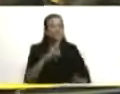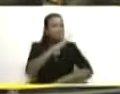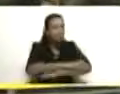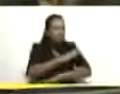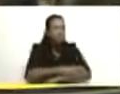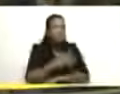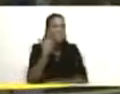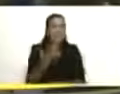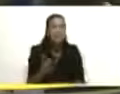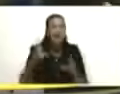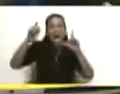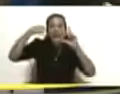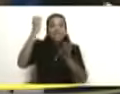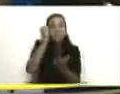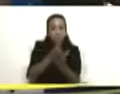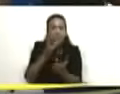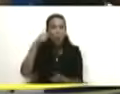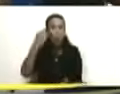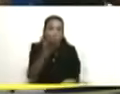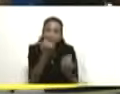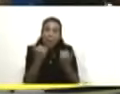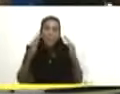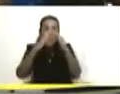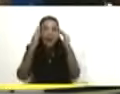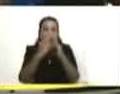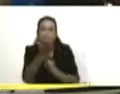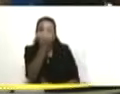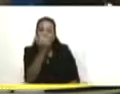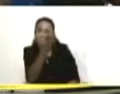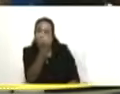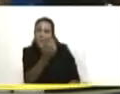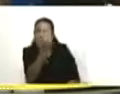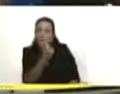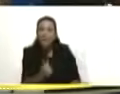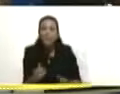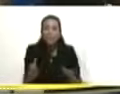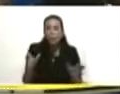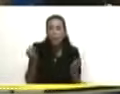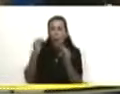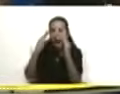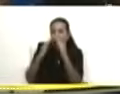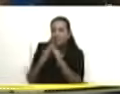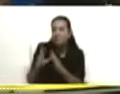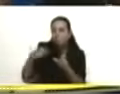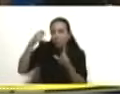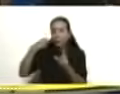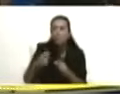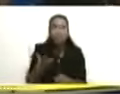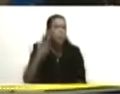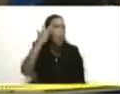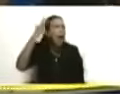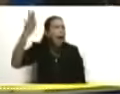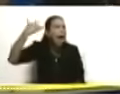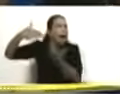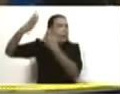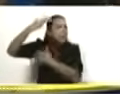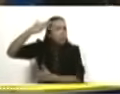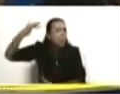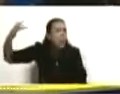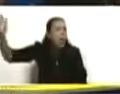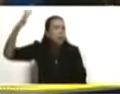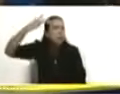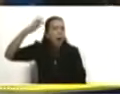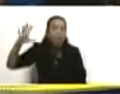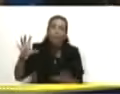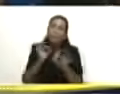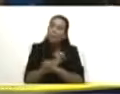¿Y cineclub? Sí. Yo quise ser cineasta en mi vida. Era uno de los sueños que tenía.